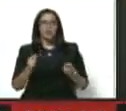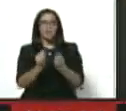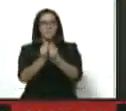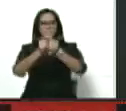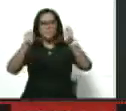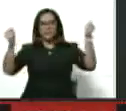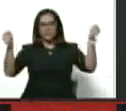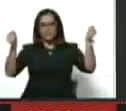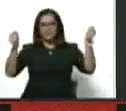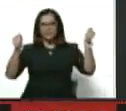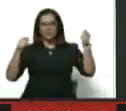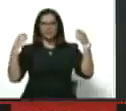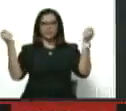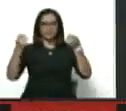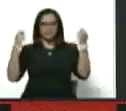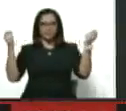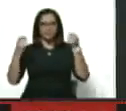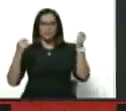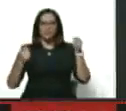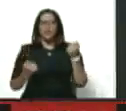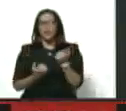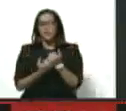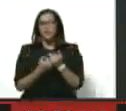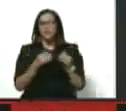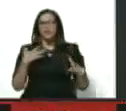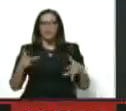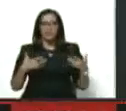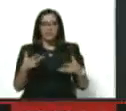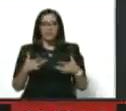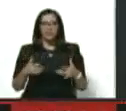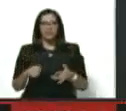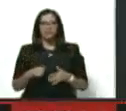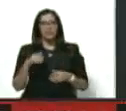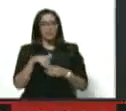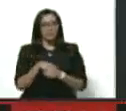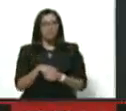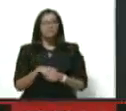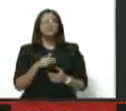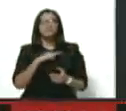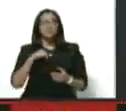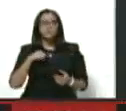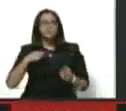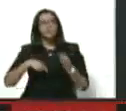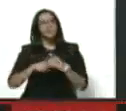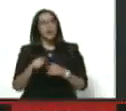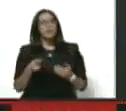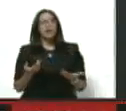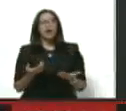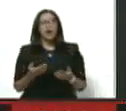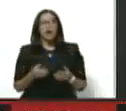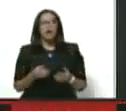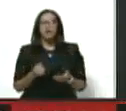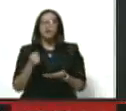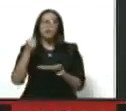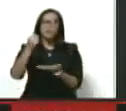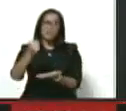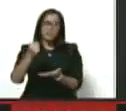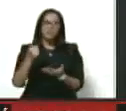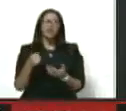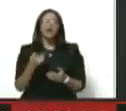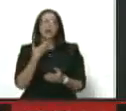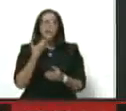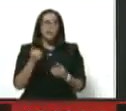pancarta alusiva a la actividad, alusiva al hecho de la elección, y nosotros vamos a premiar a la mejor pancarta